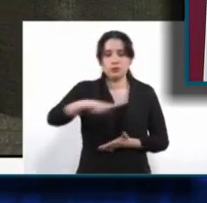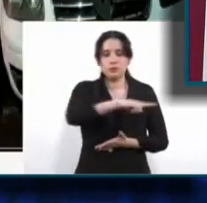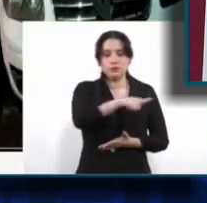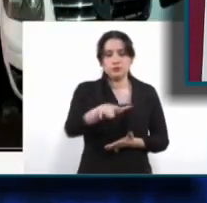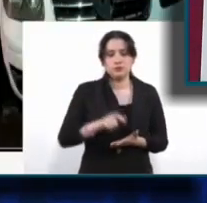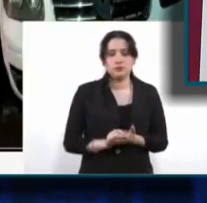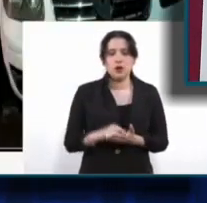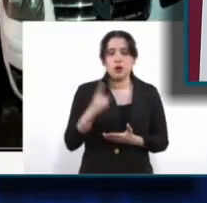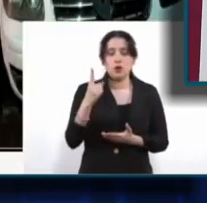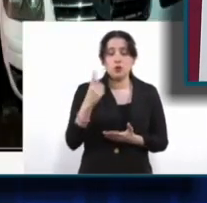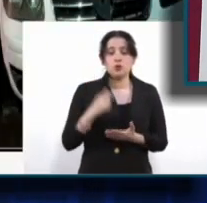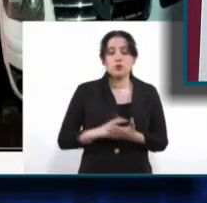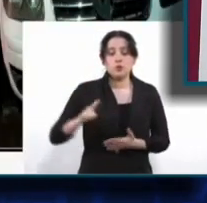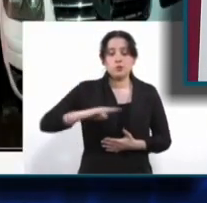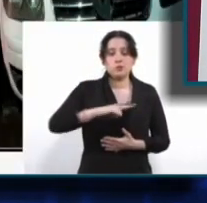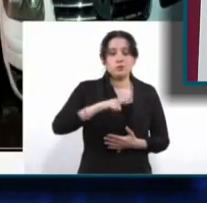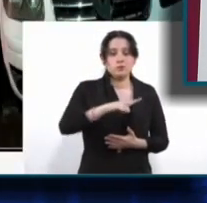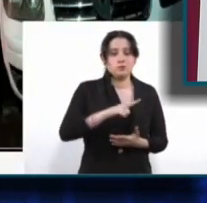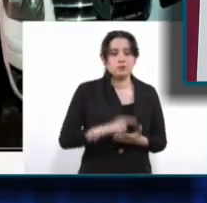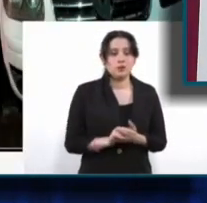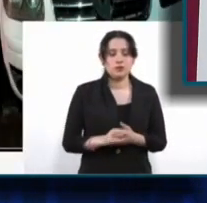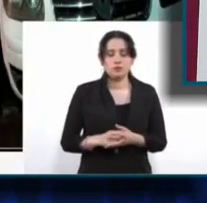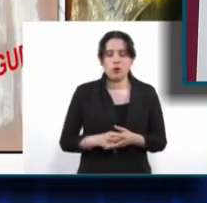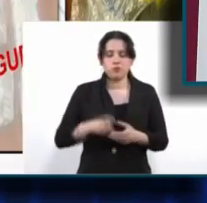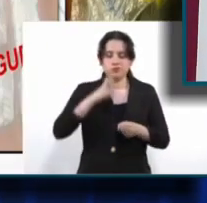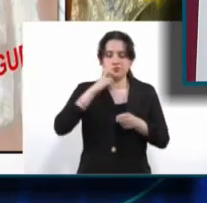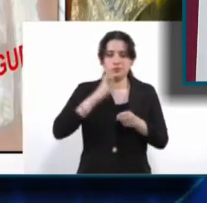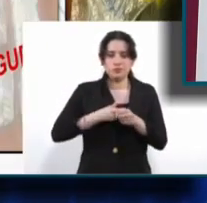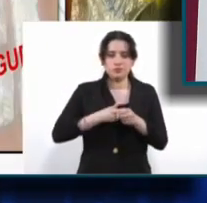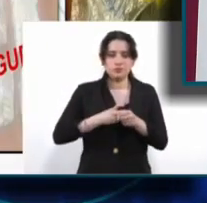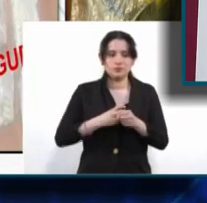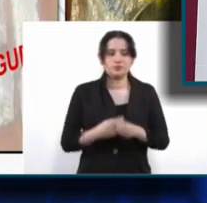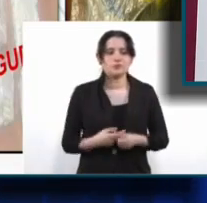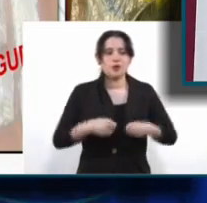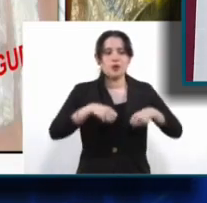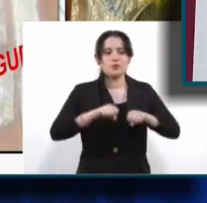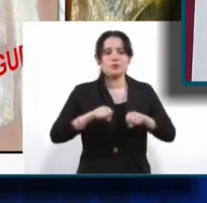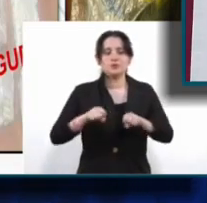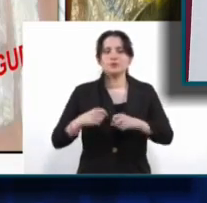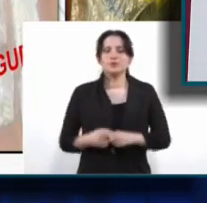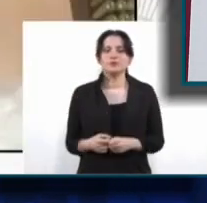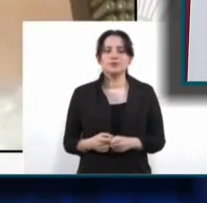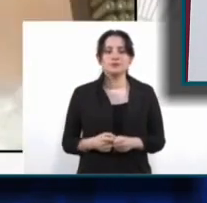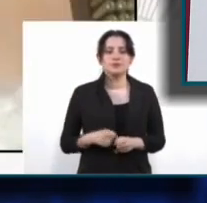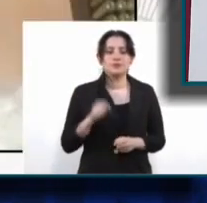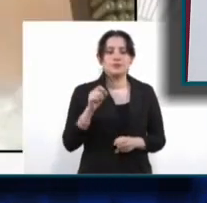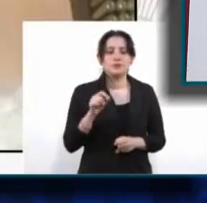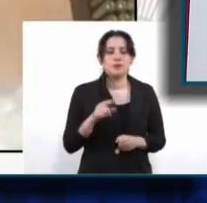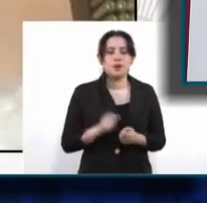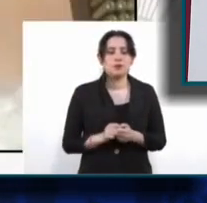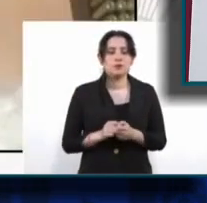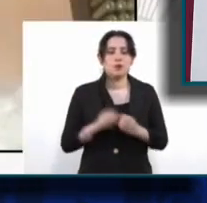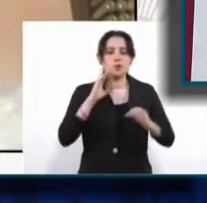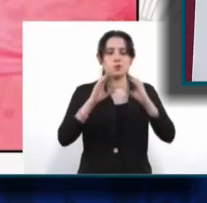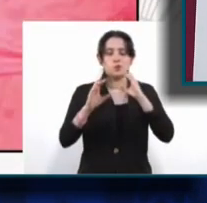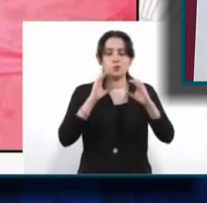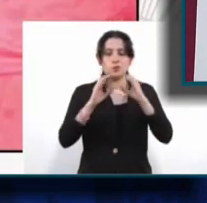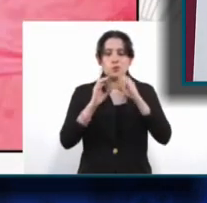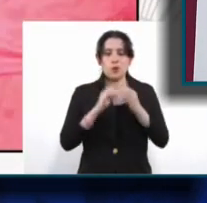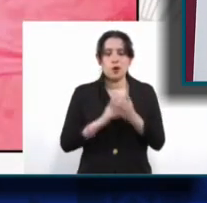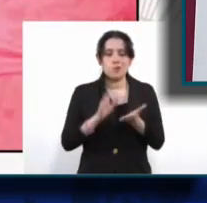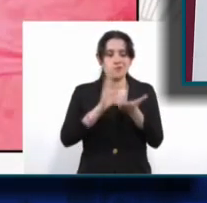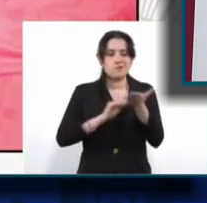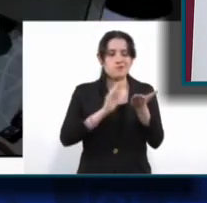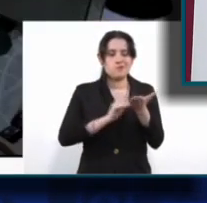estaremos presentando los ante juez de control para que se decida su situación jurídico su situación jurídica por los